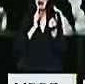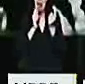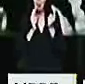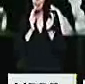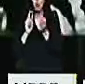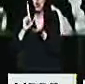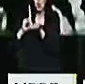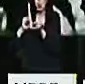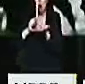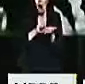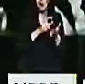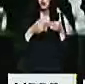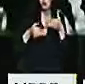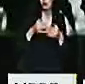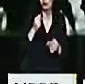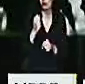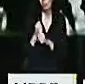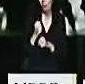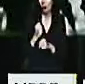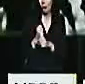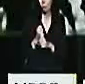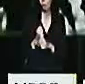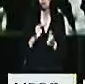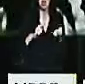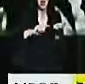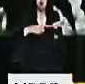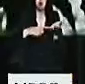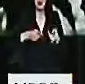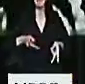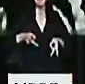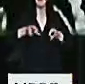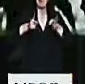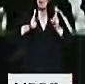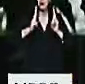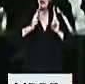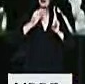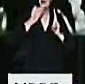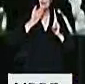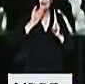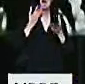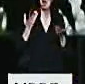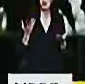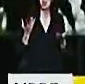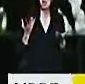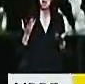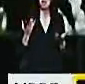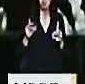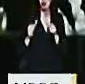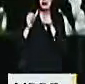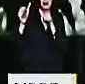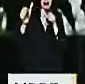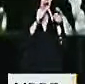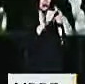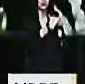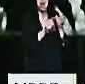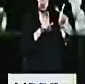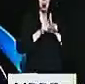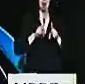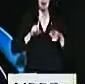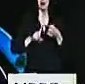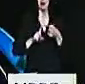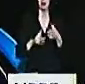ubicaciones geográficas de donde trabajamos, la tecnología nos ha permitido estar equidistantes. Si tú te fijas, estamos todos a una cámara de distancia. A